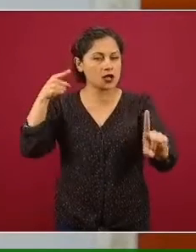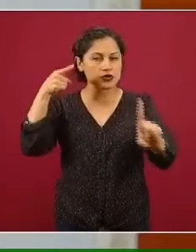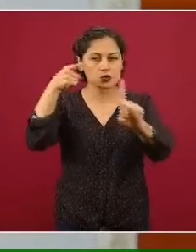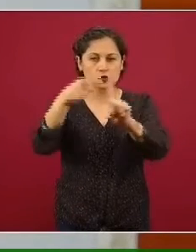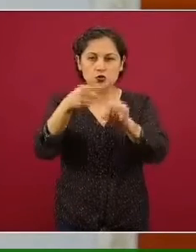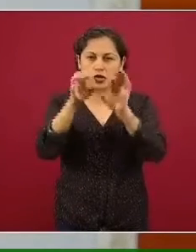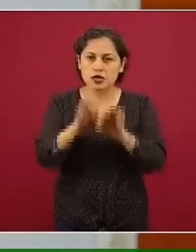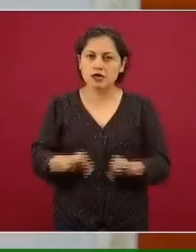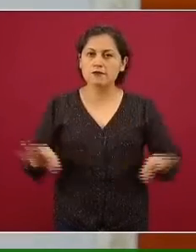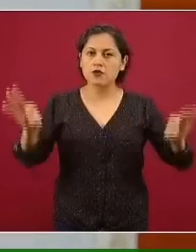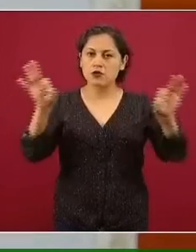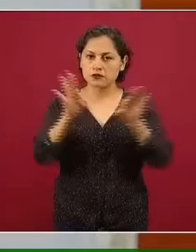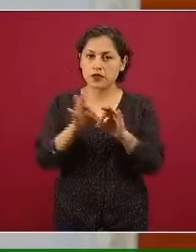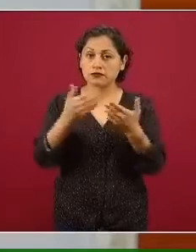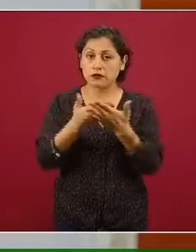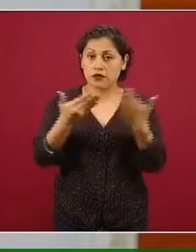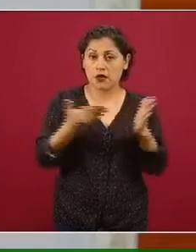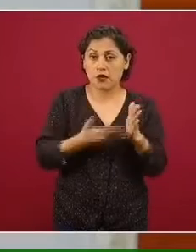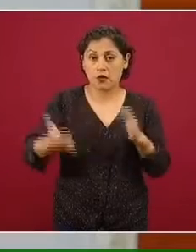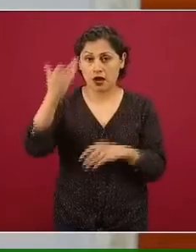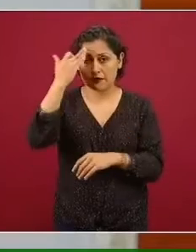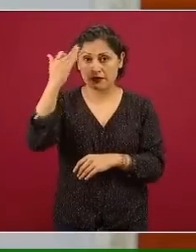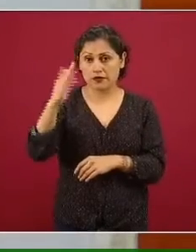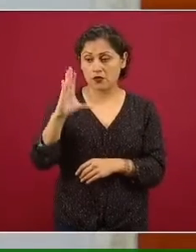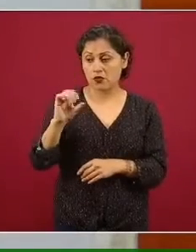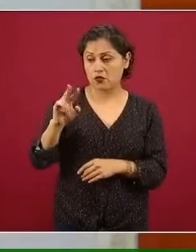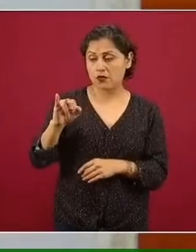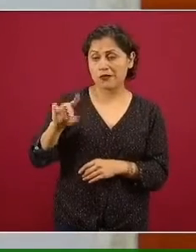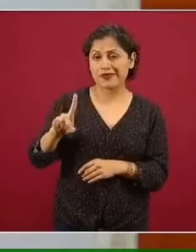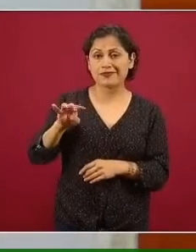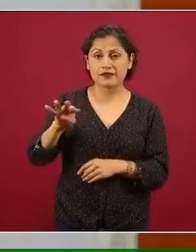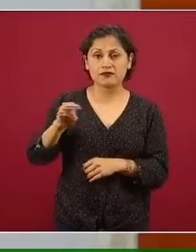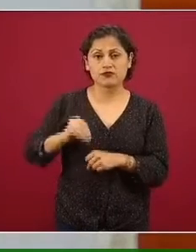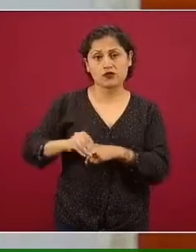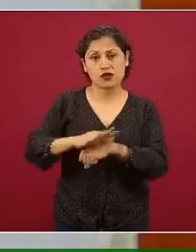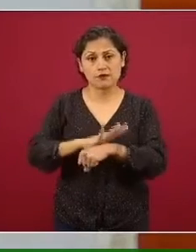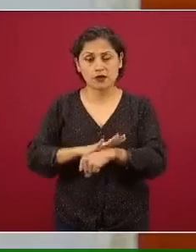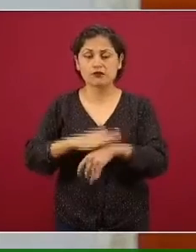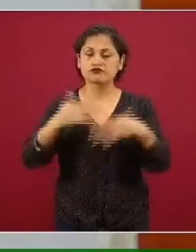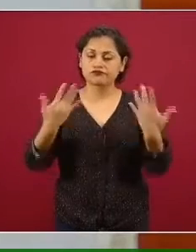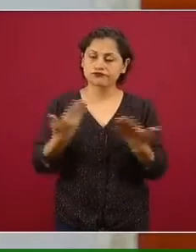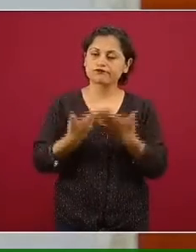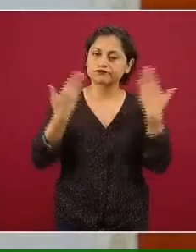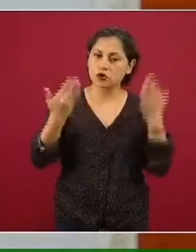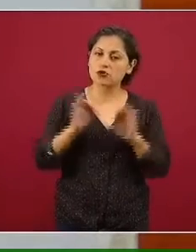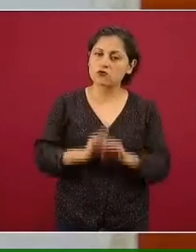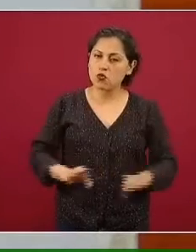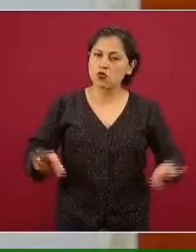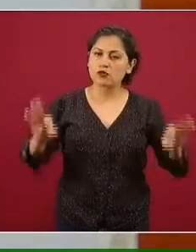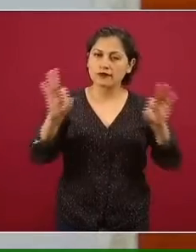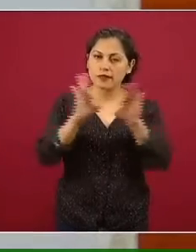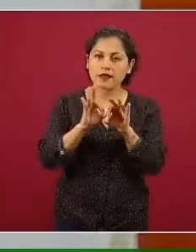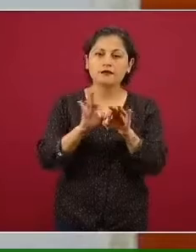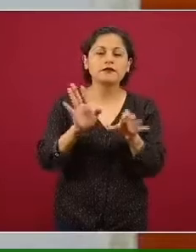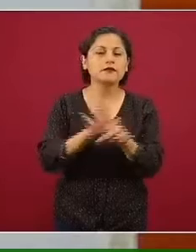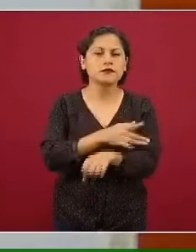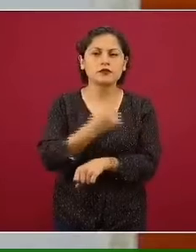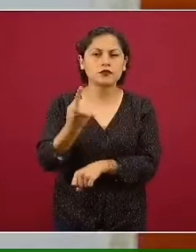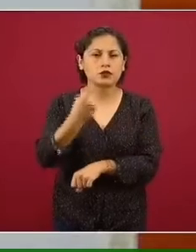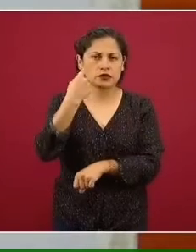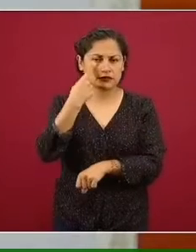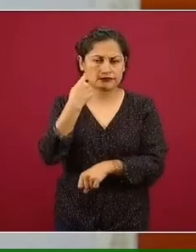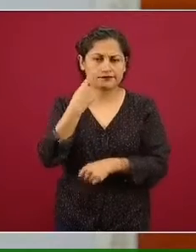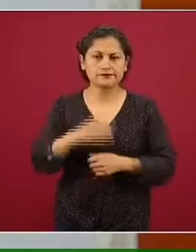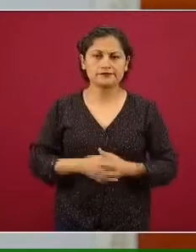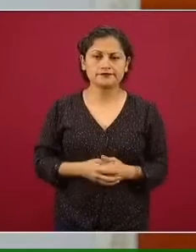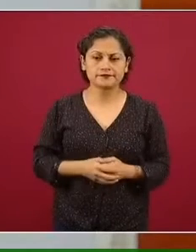la pandemia de COVID-19. ¿Por qué digo que tiene una parte central? En todos los